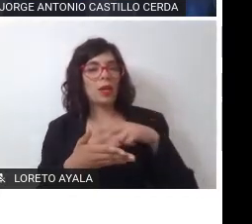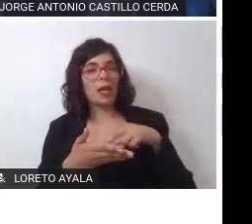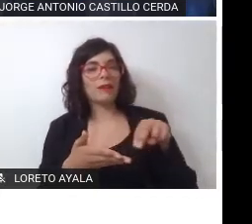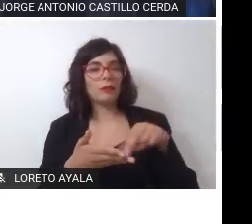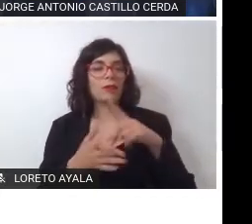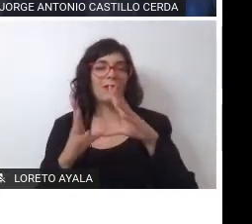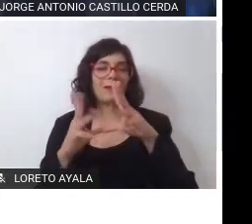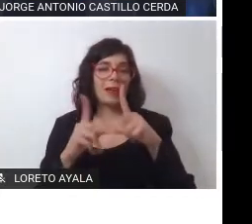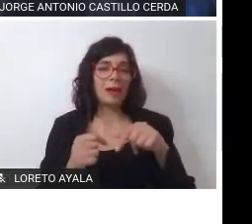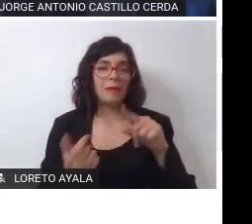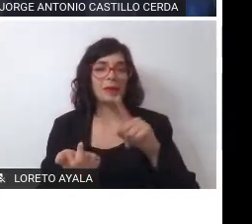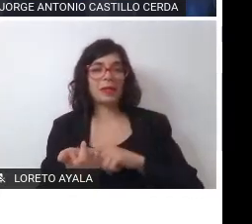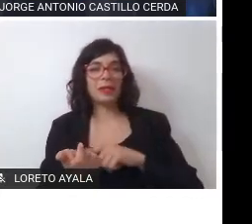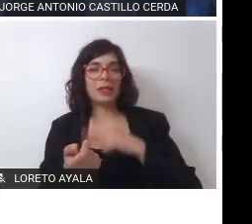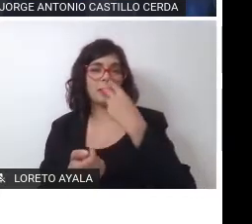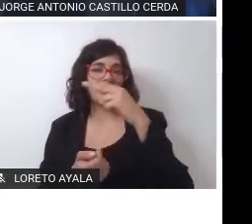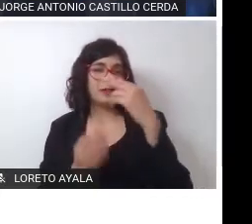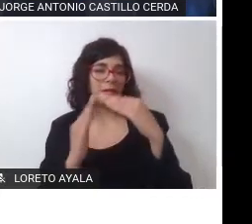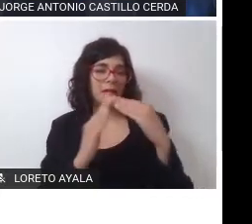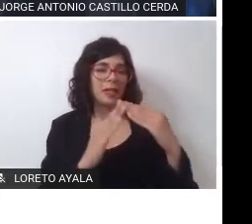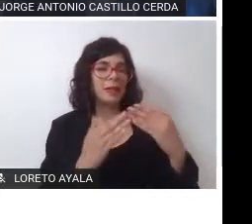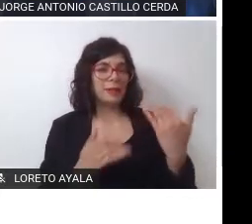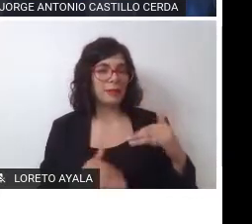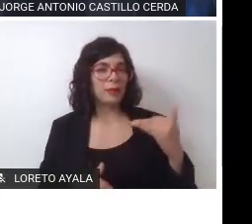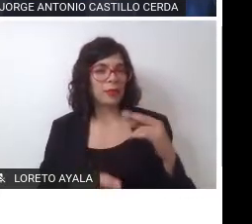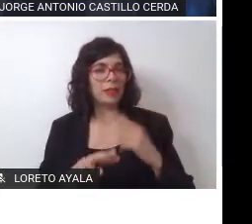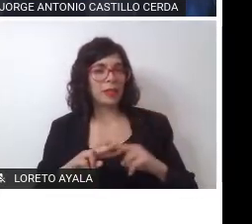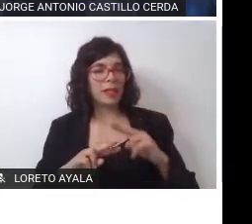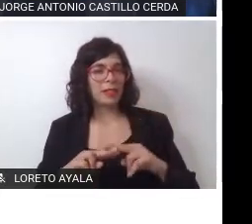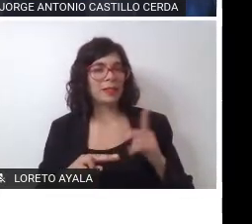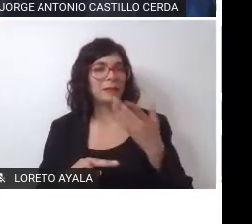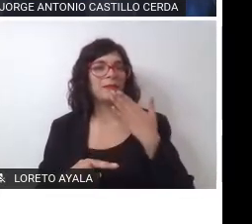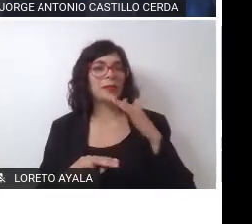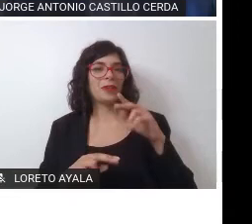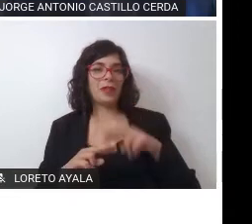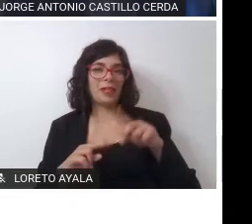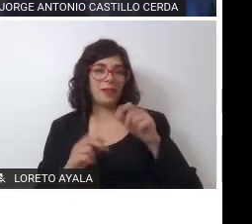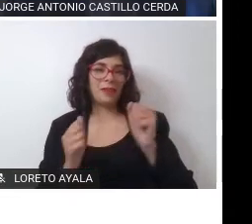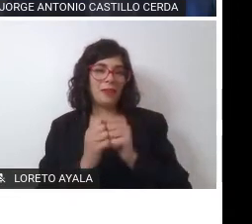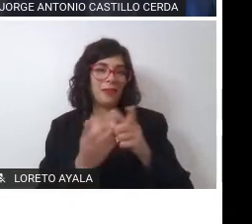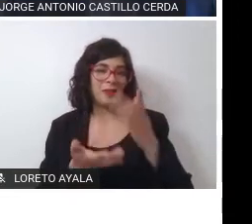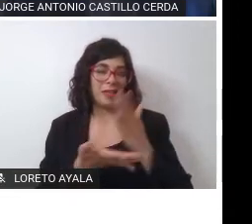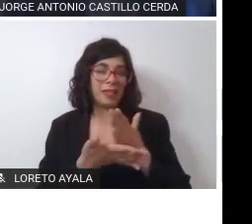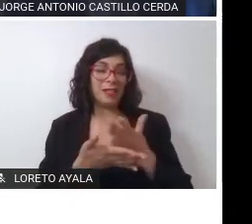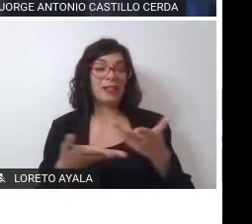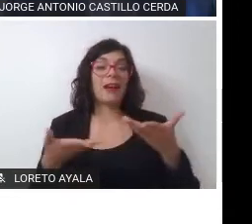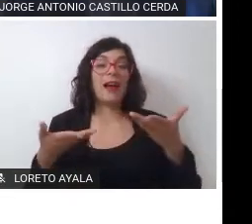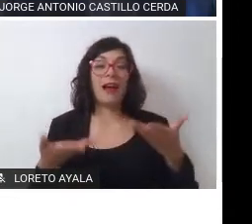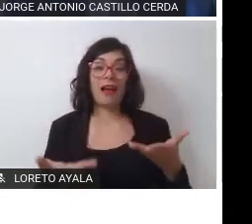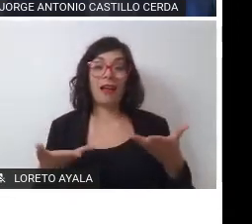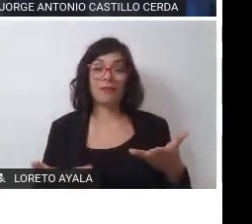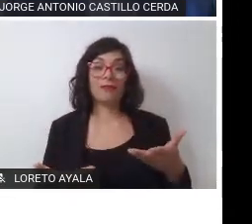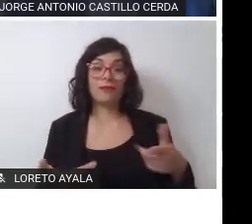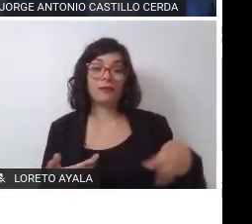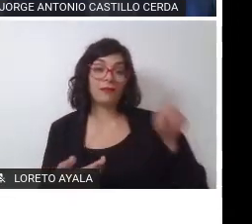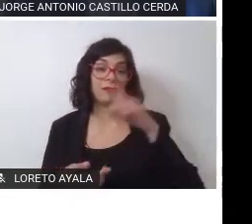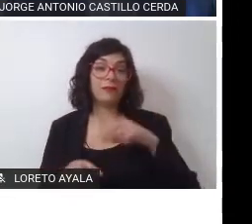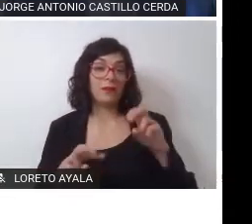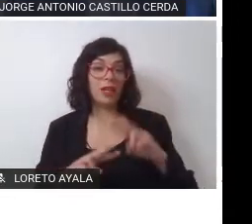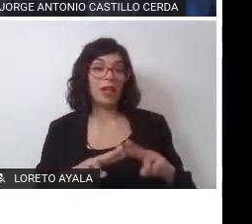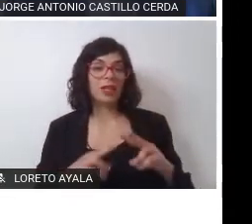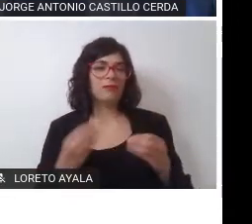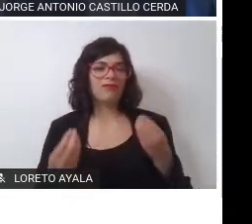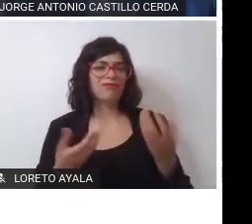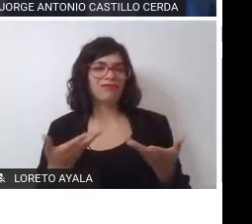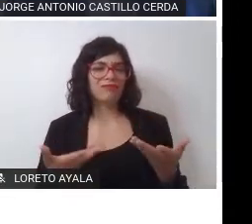nos escucha. Es necesario y qué mejor con estas clases. Entonces ahora lo que vamos a hacer es